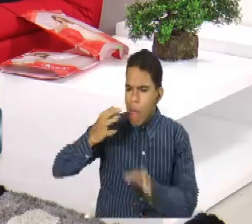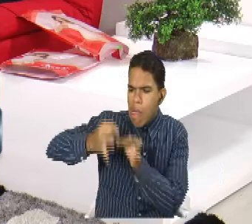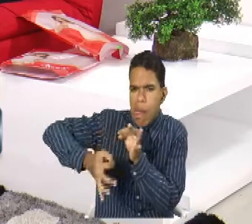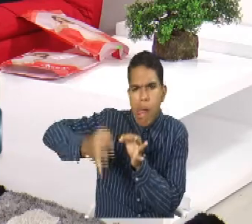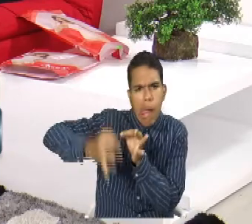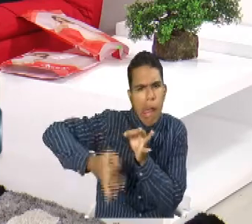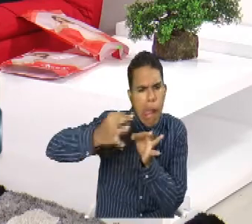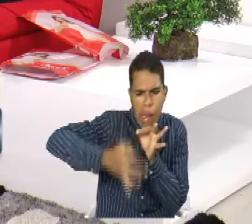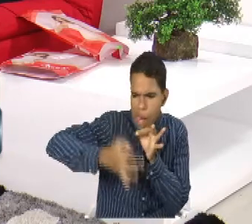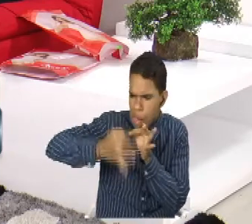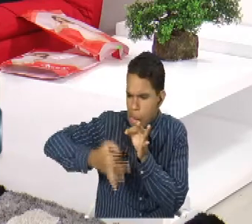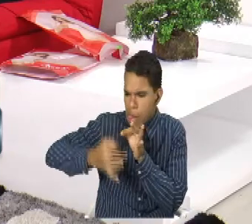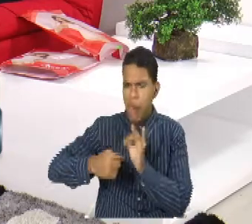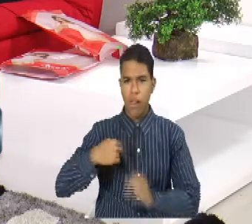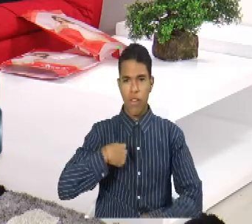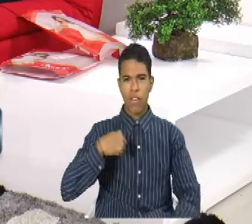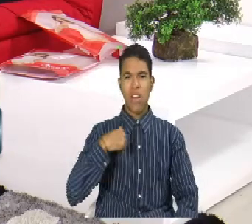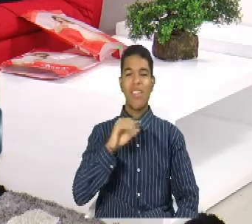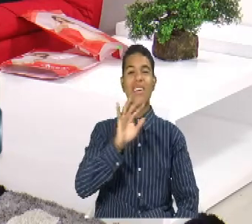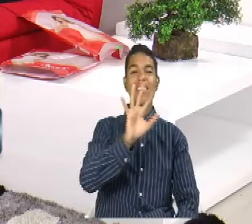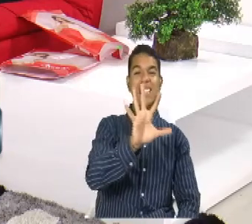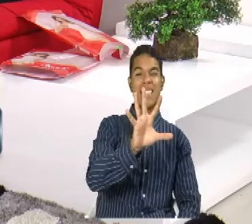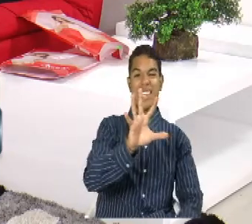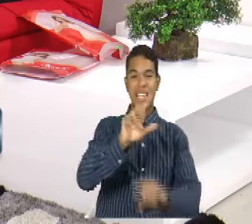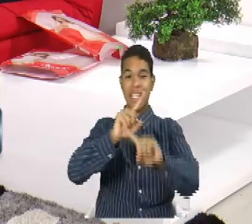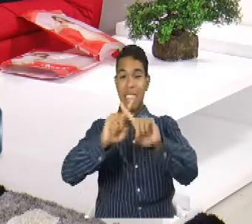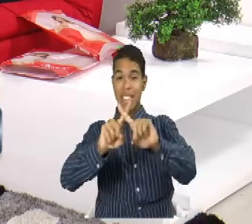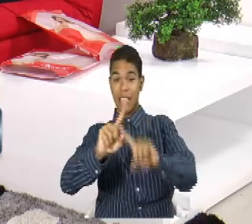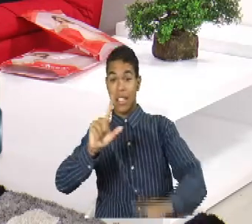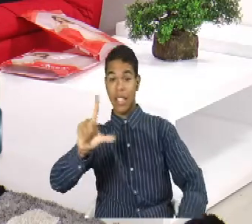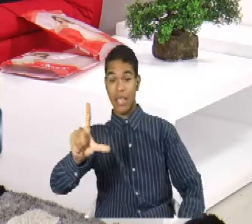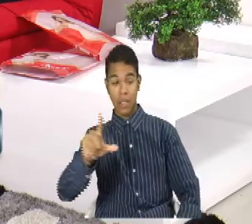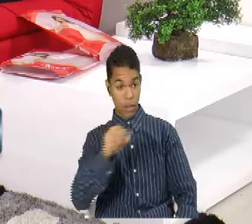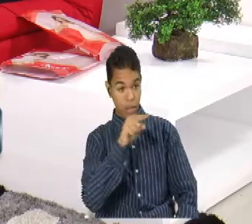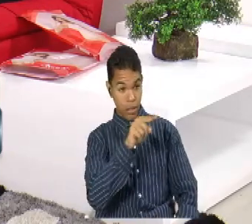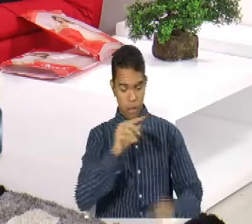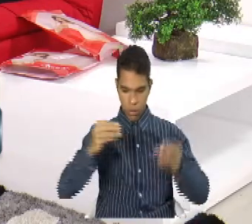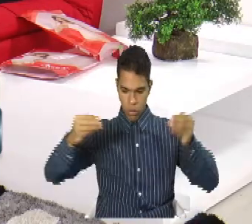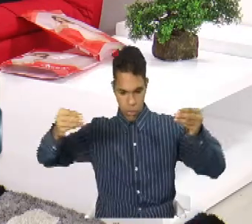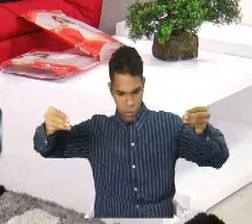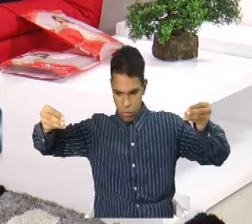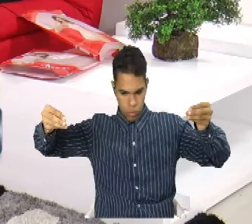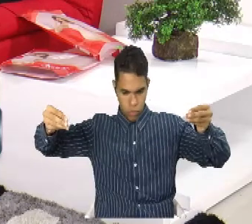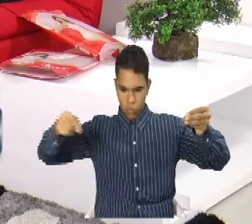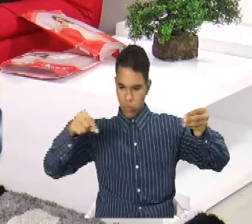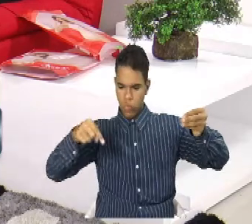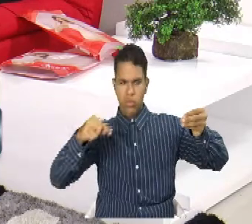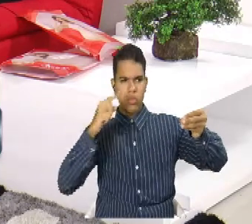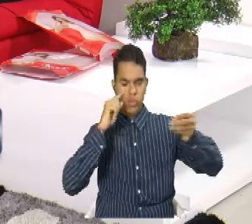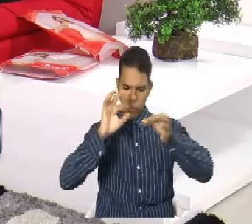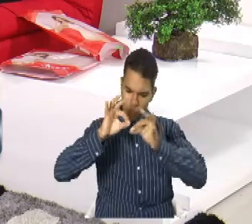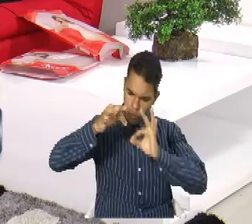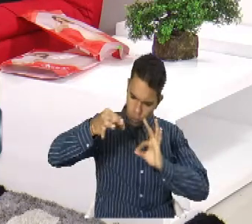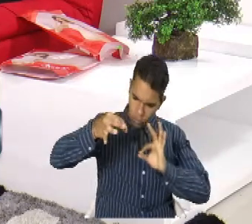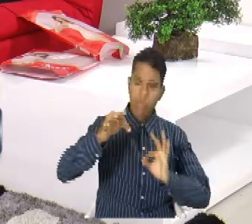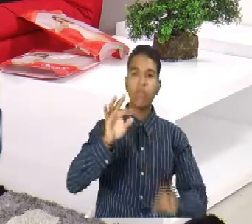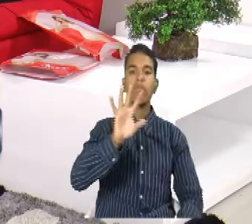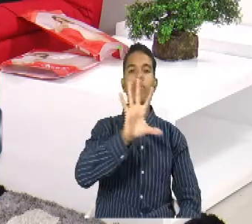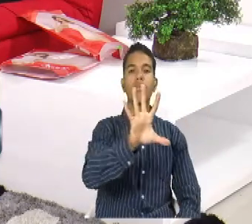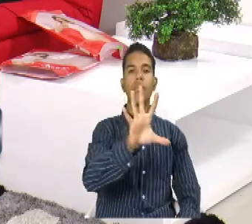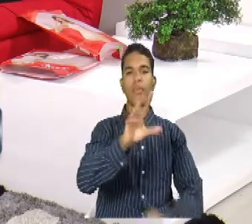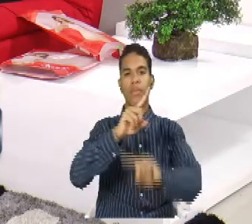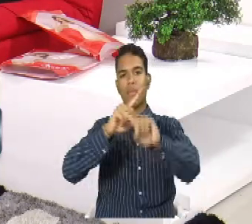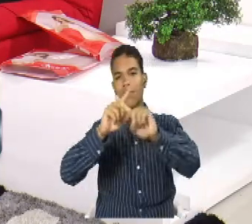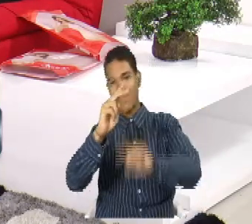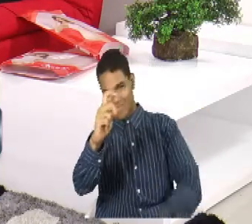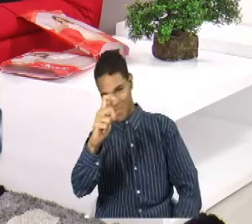hasta 5XL. ¿Y esa es 5XL, no? Esta es una talla, sí, esta es una 5XL, aparte de eso trae